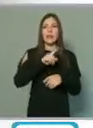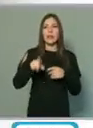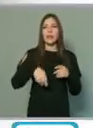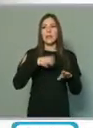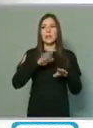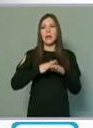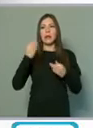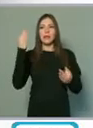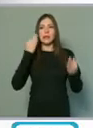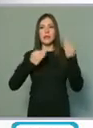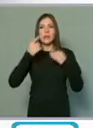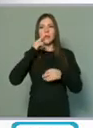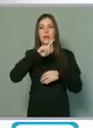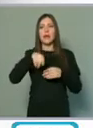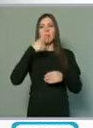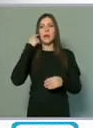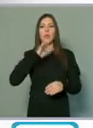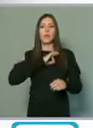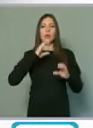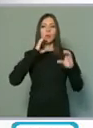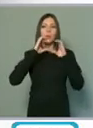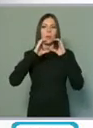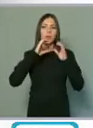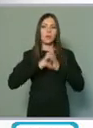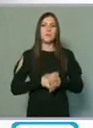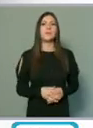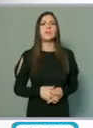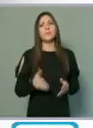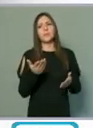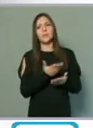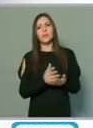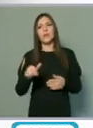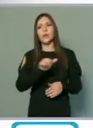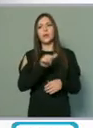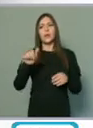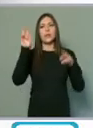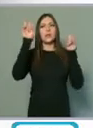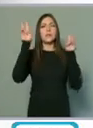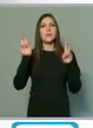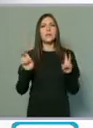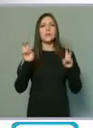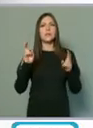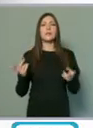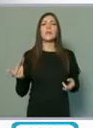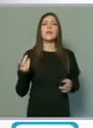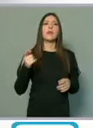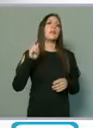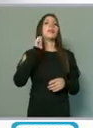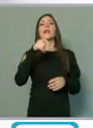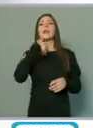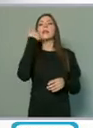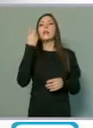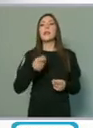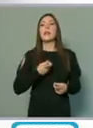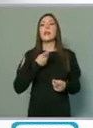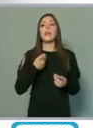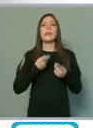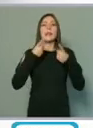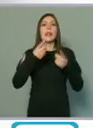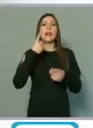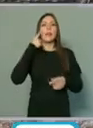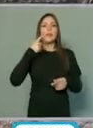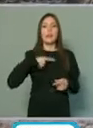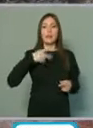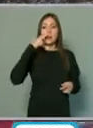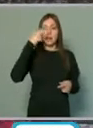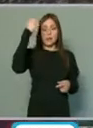amables, digamos, en la comunicación. Pero también entra aquí este tema de los, pues no sé, de los mensajes que queremos proyectar a